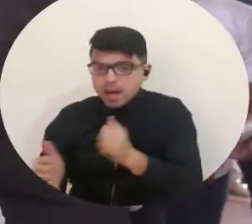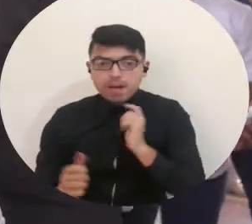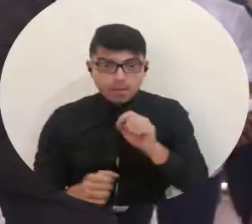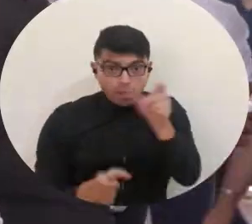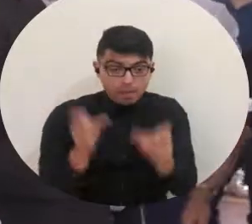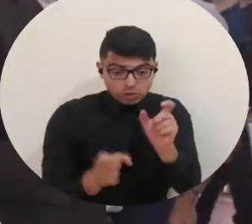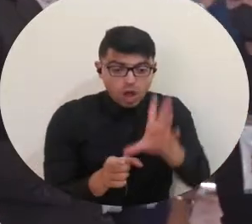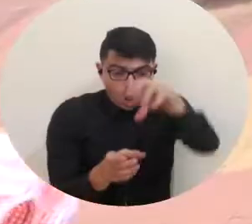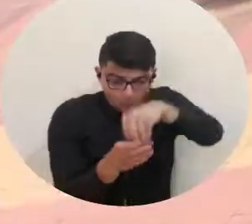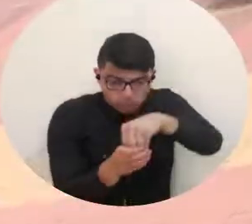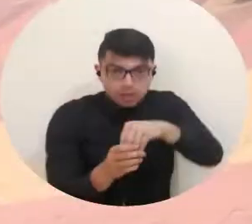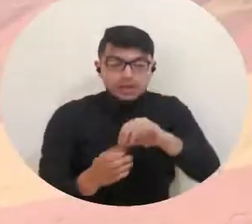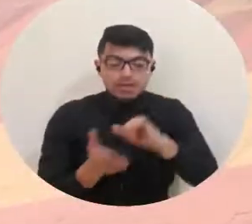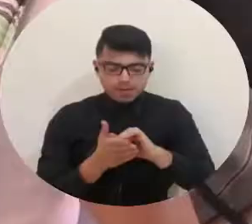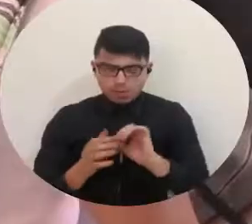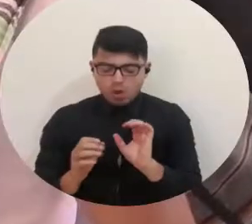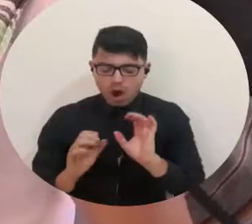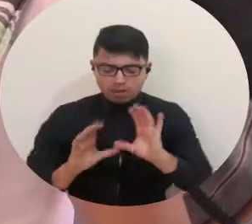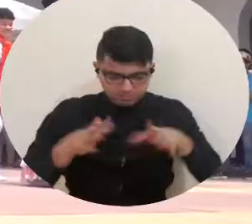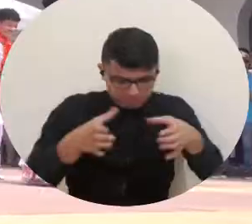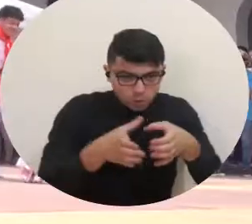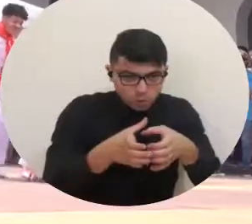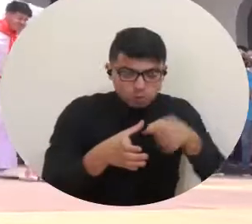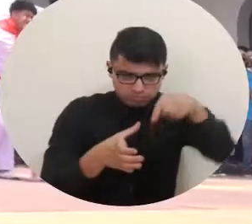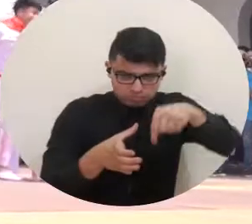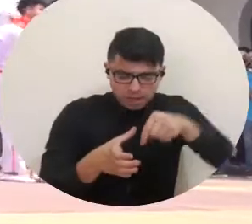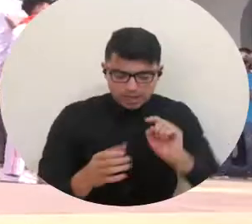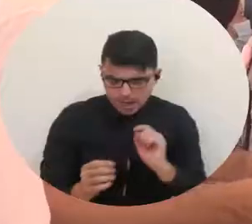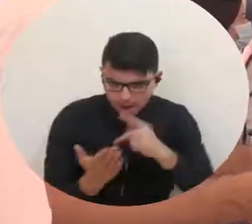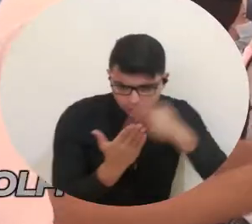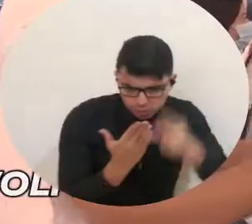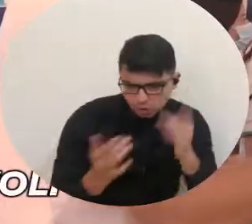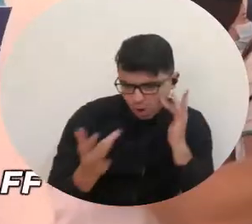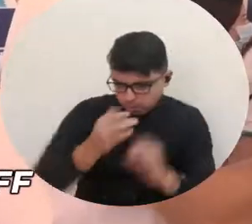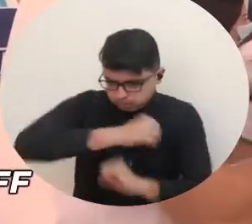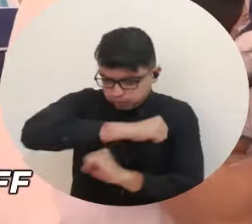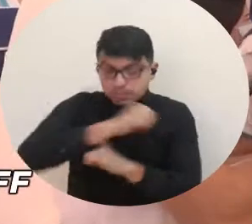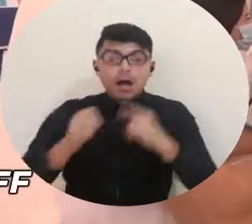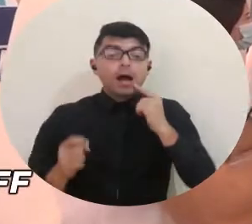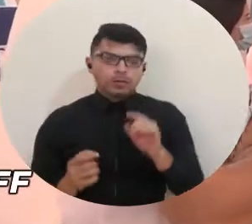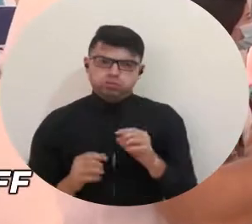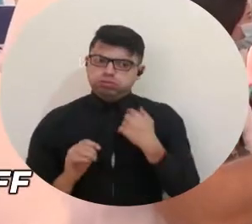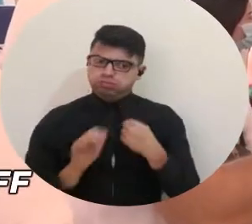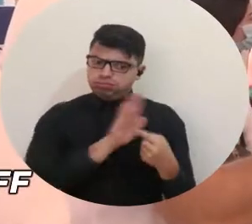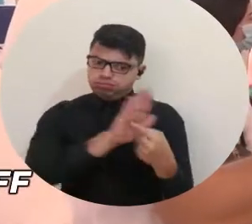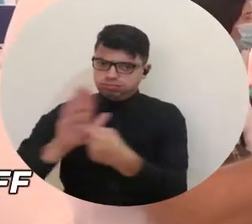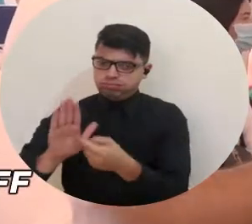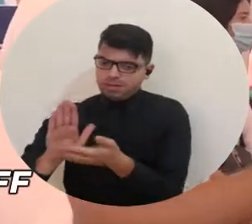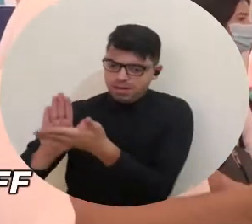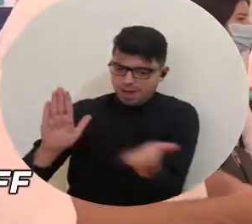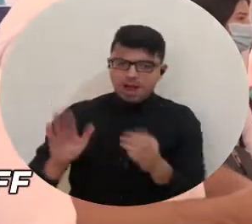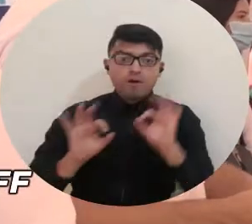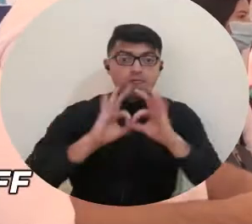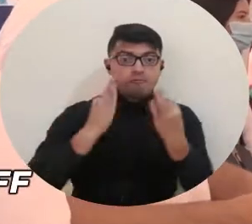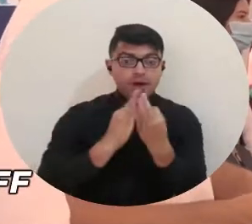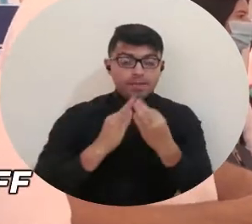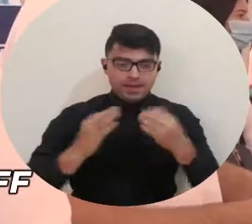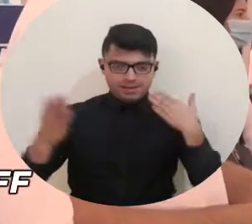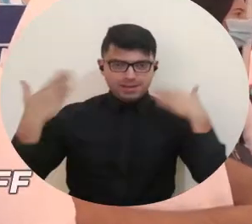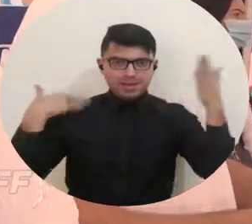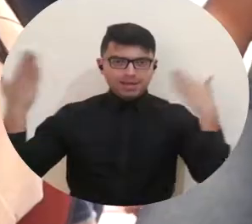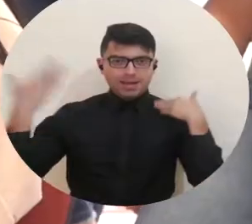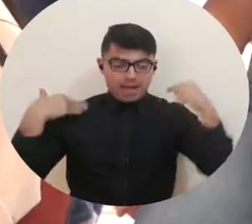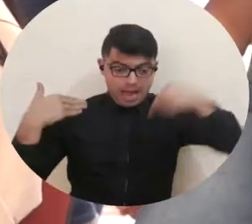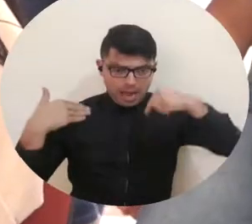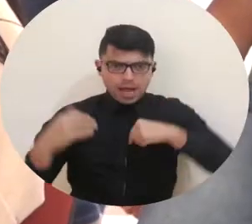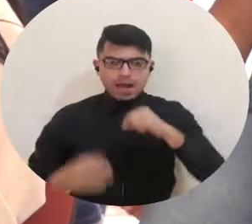uno de los integrantes de la cadena del clúster. Un evento de estos lo que permite es visibilizar el trabajo que hacen las familias